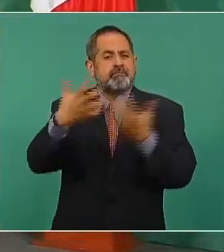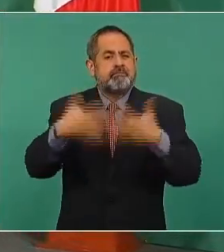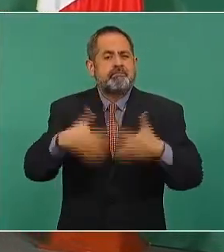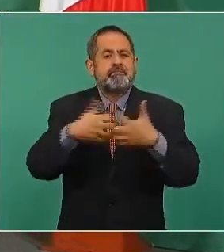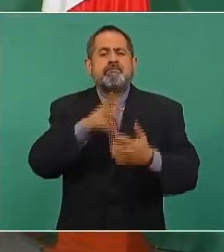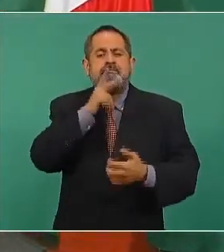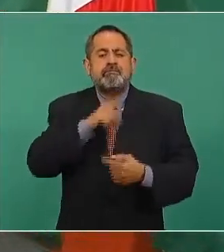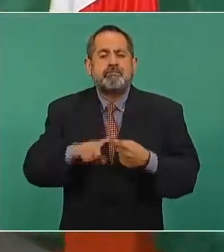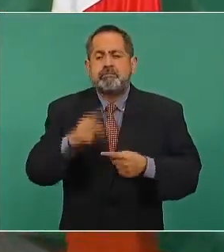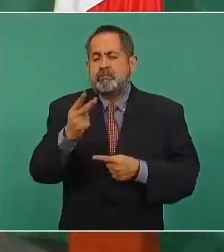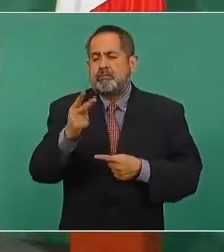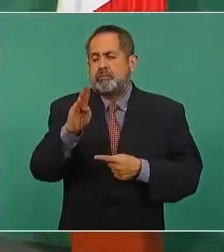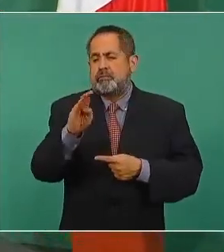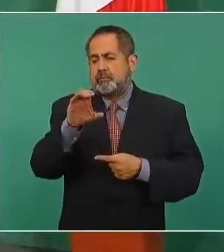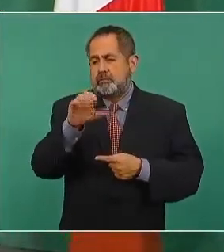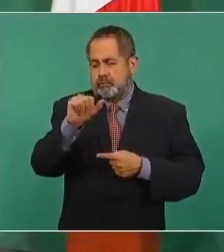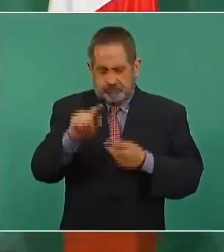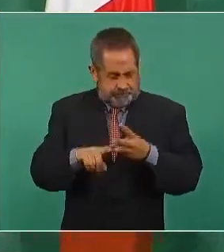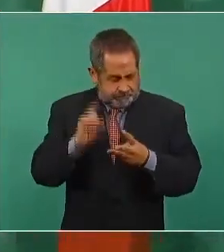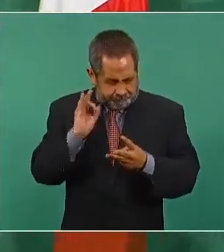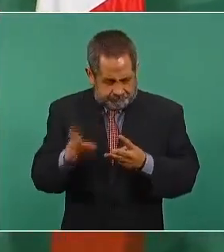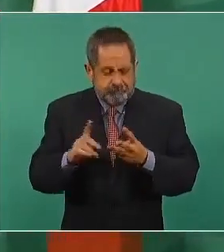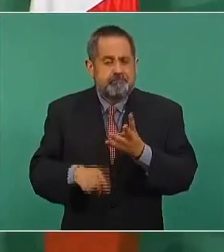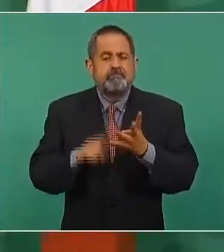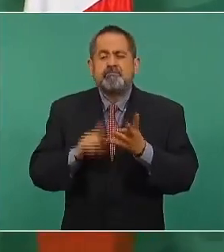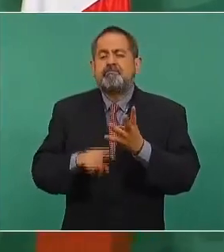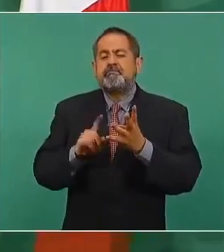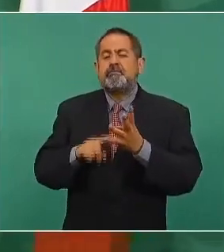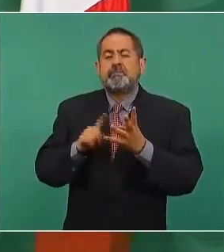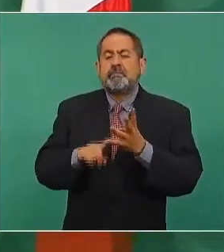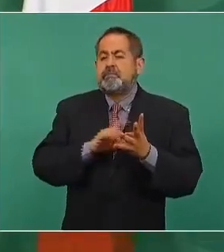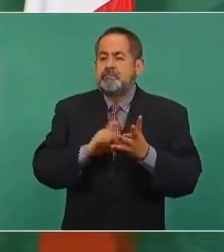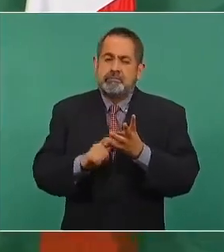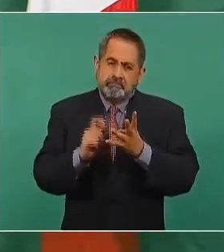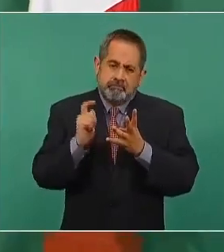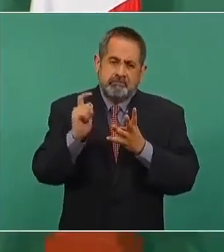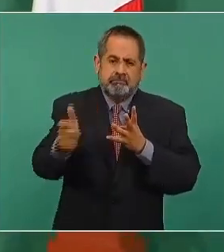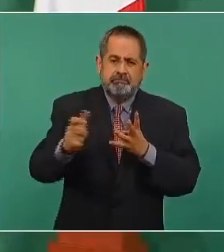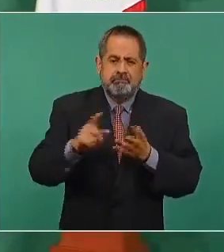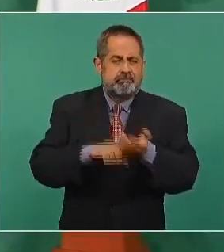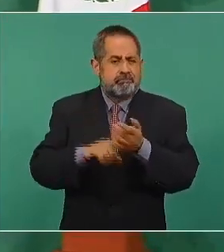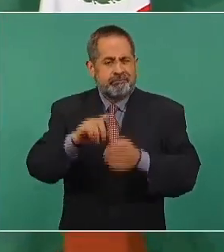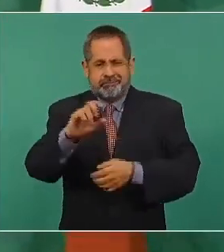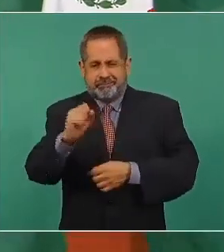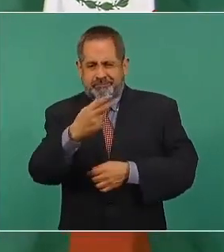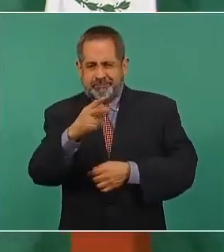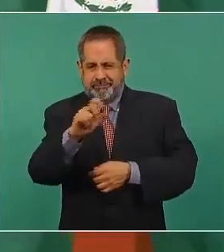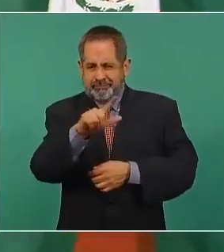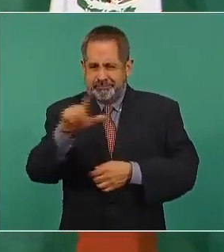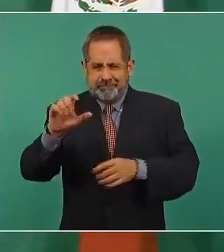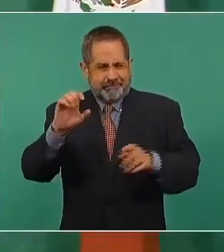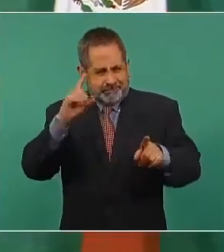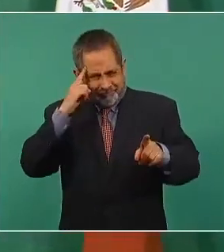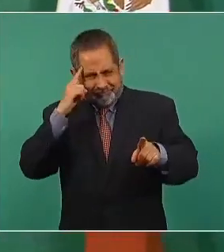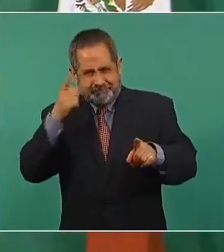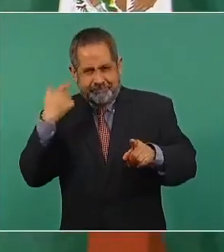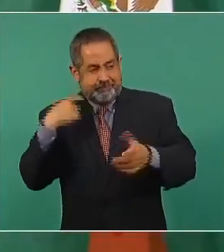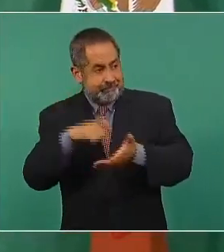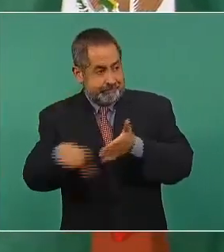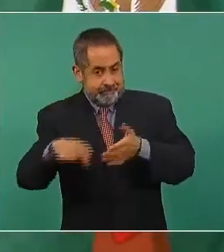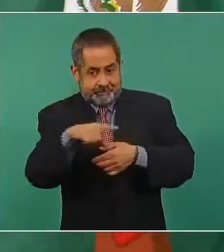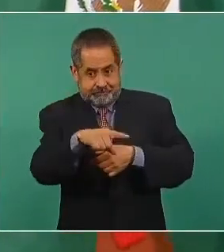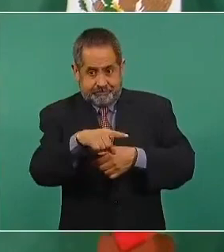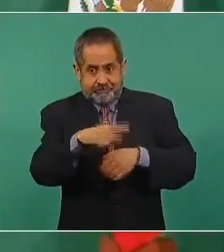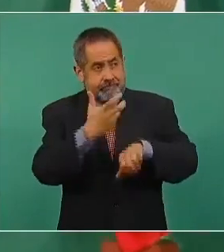Bocas, para pagar la refinería de Shell que se adquirió